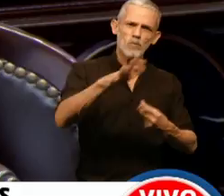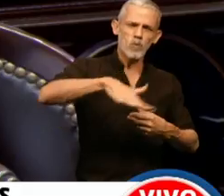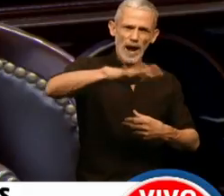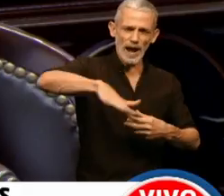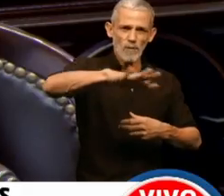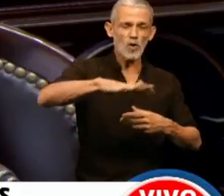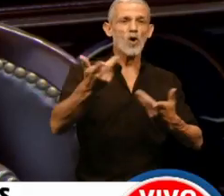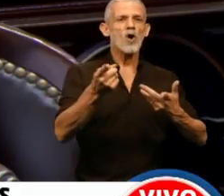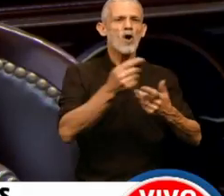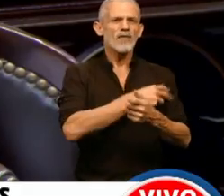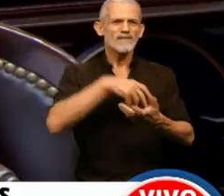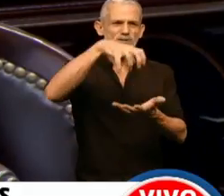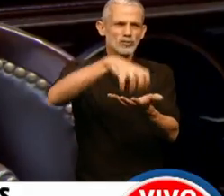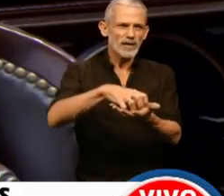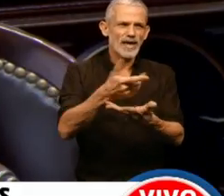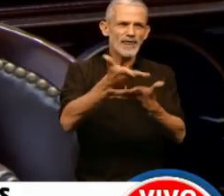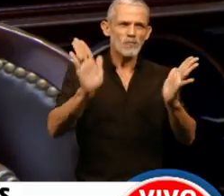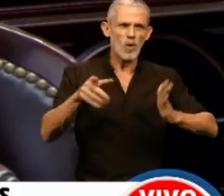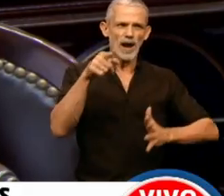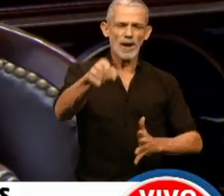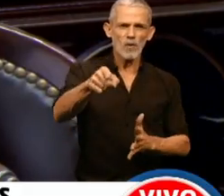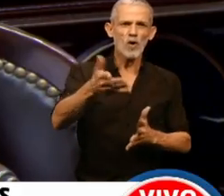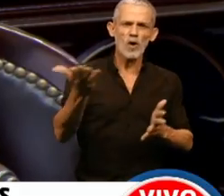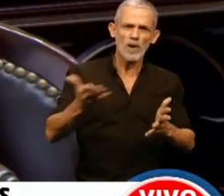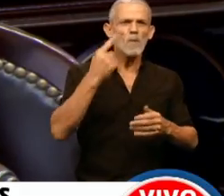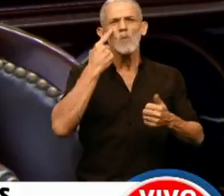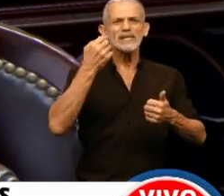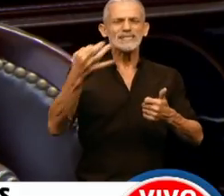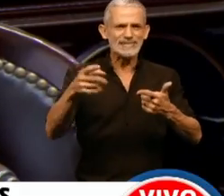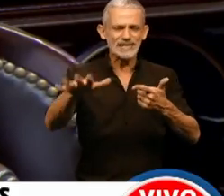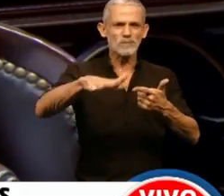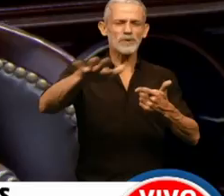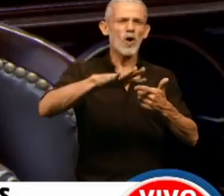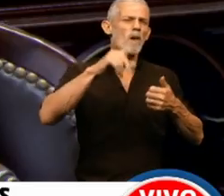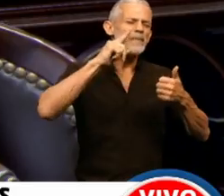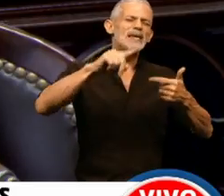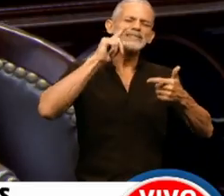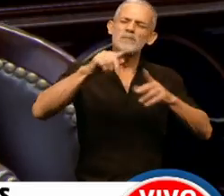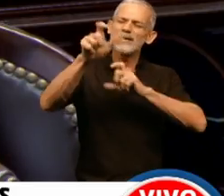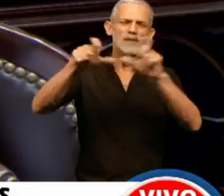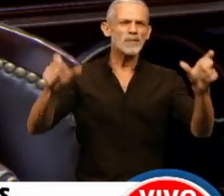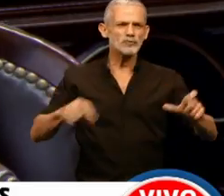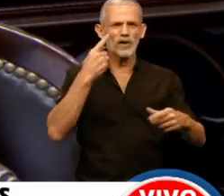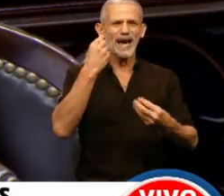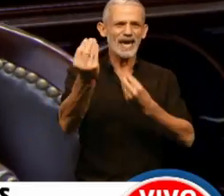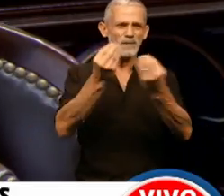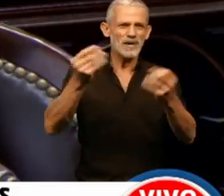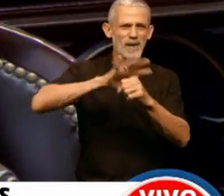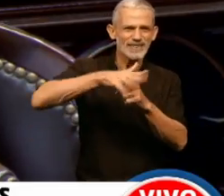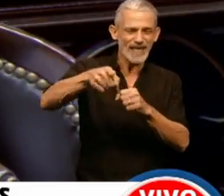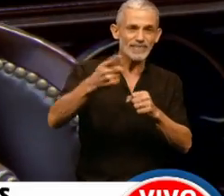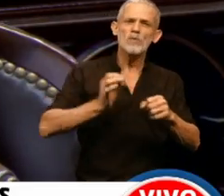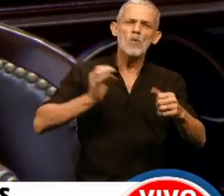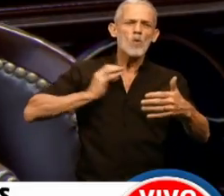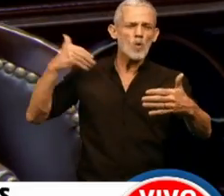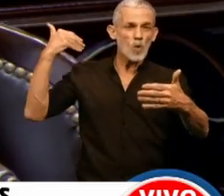del pueblo concejales de todas las fuerzas políticas en el municipio y miles de vecinos desde hace muchos años